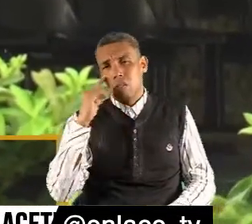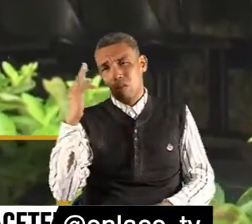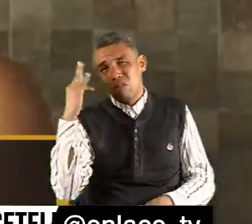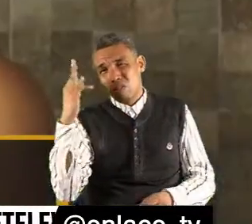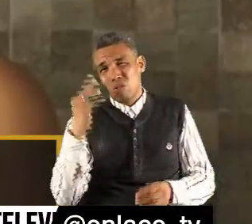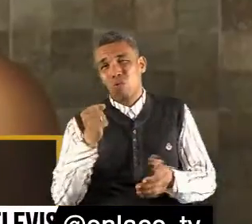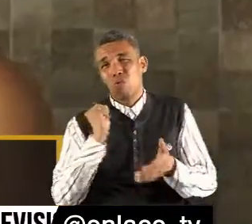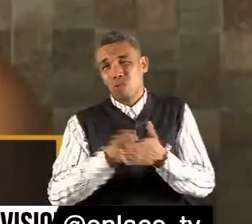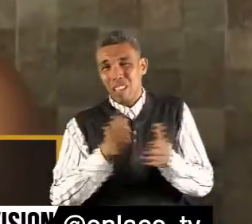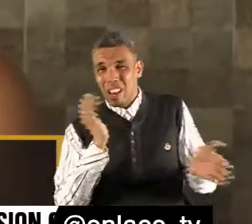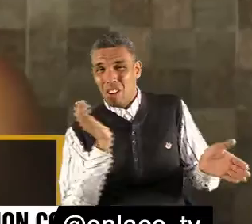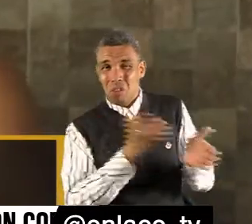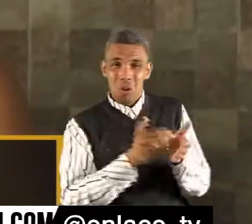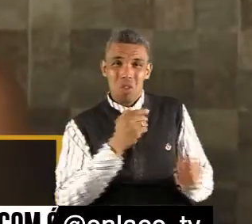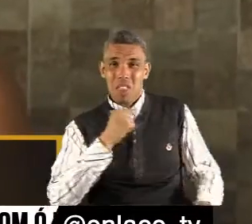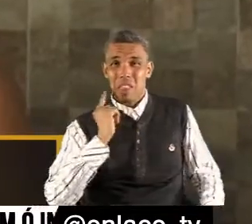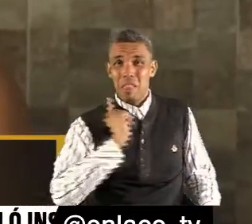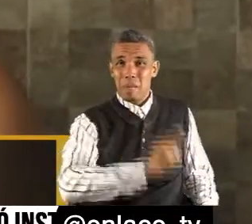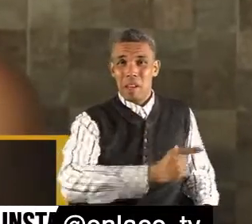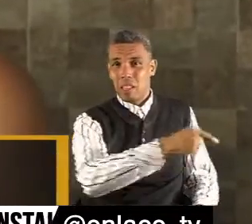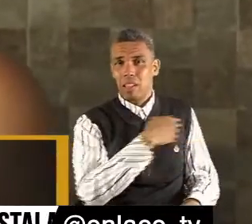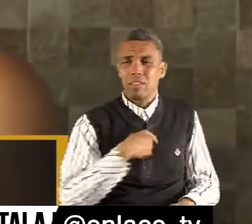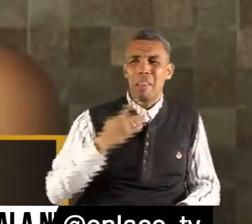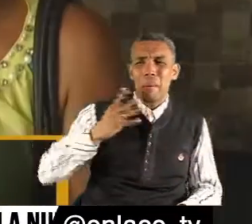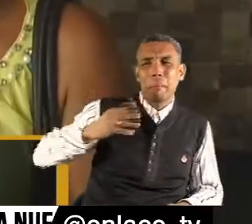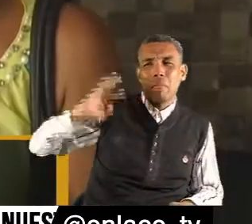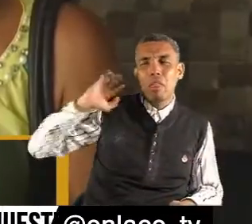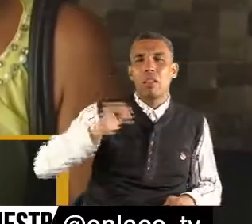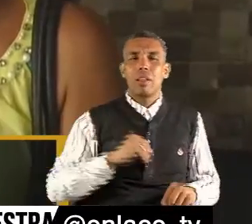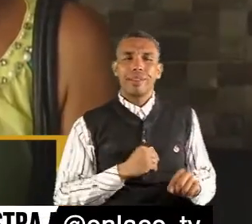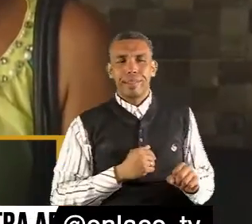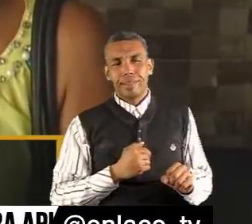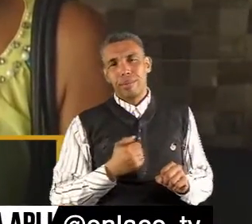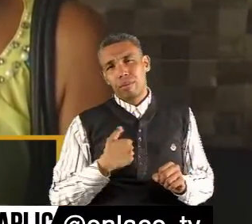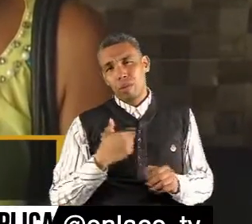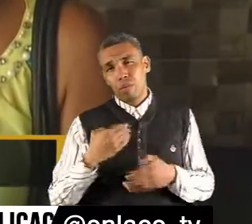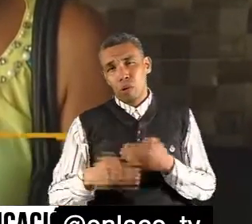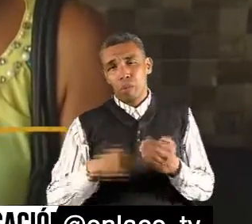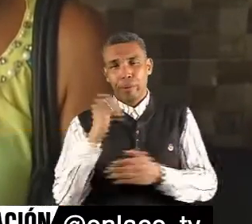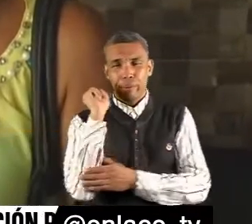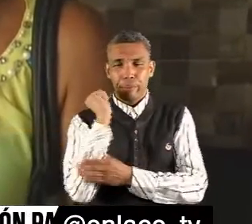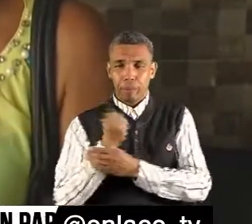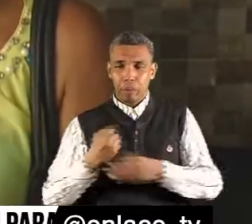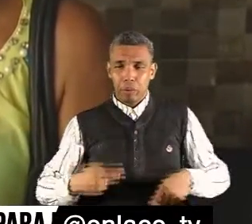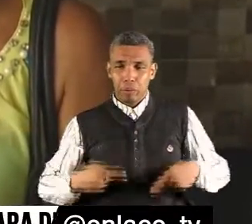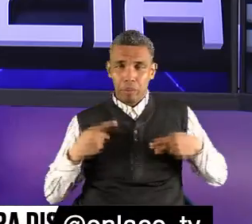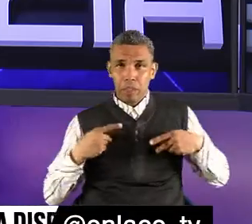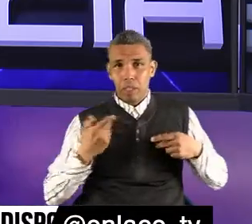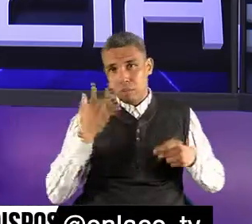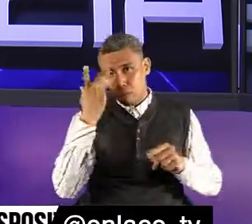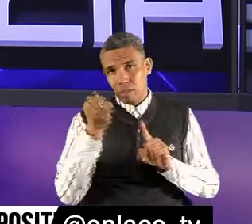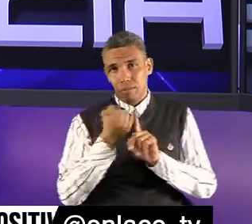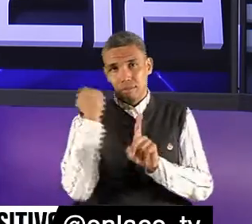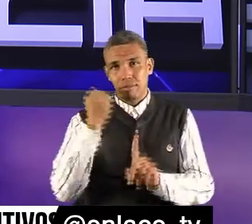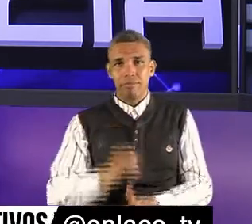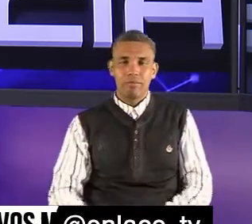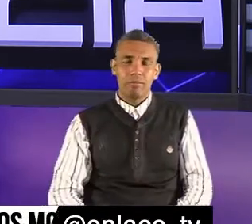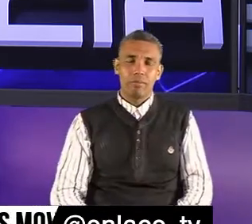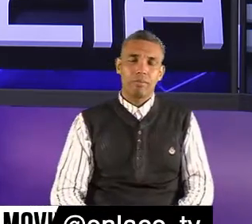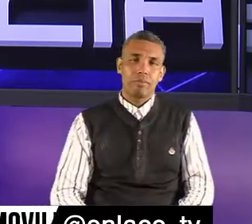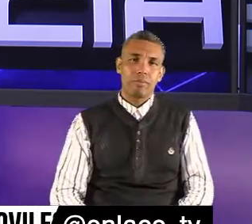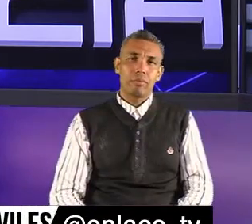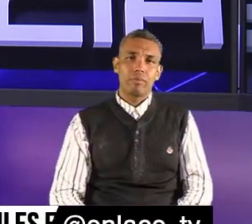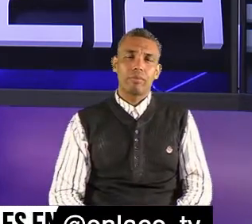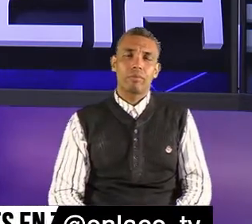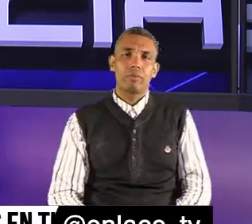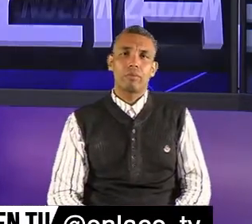el tratamiento requerido por Luz María, que siente mermar su vida por la falta de atención médica especializada. Y